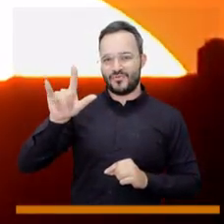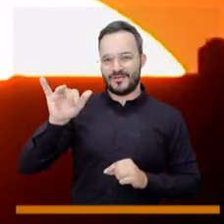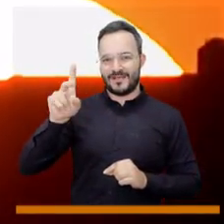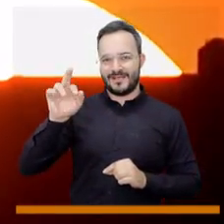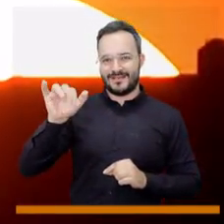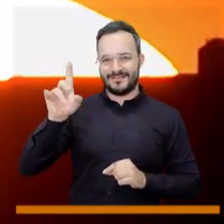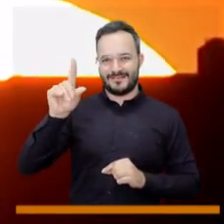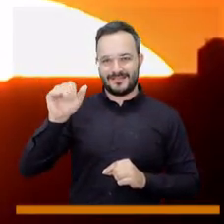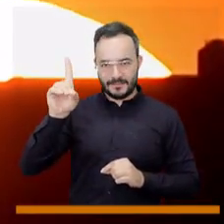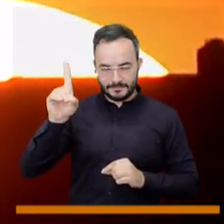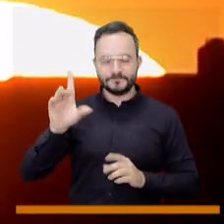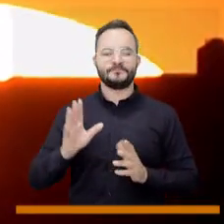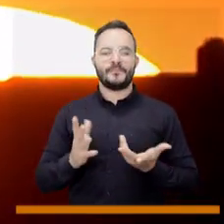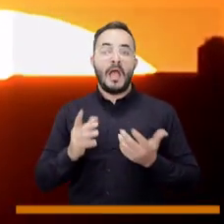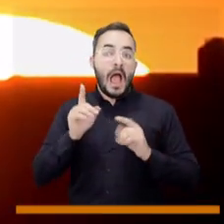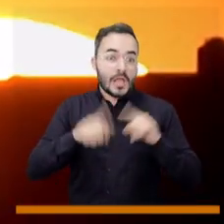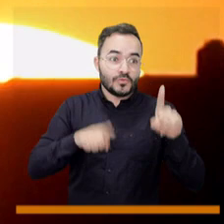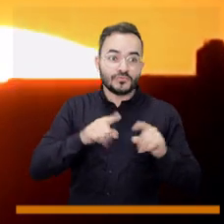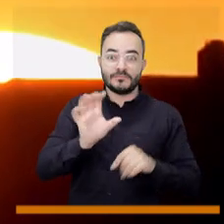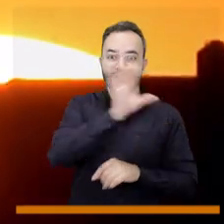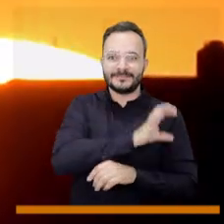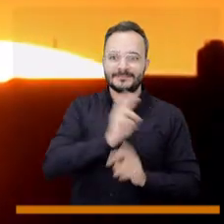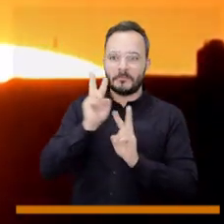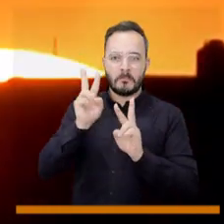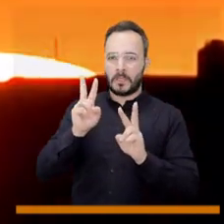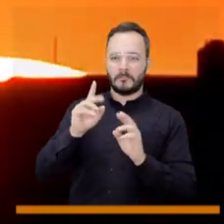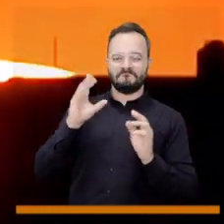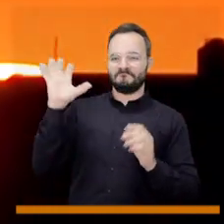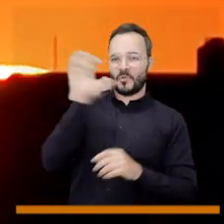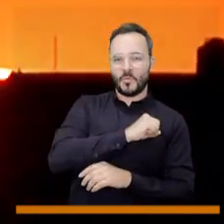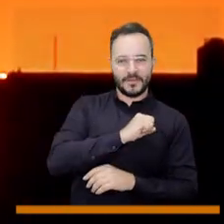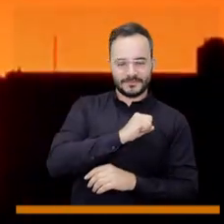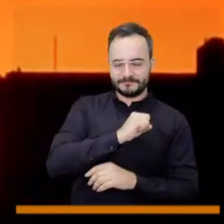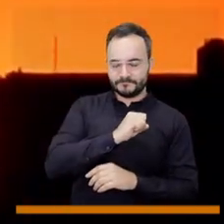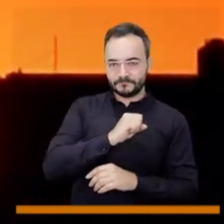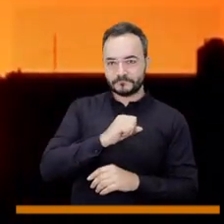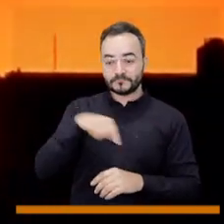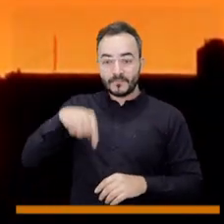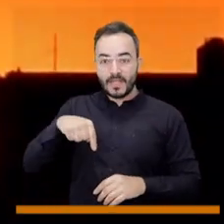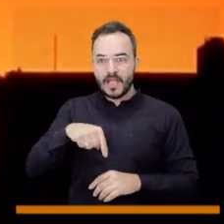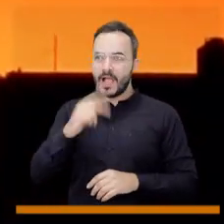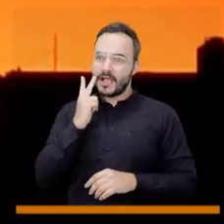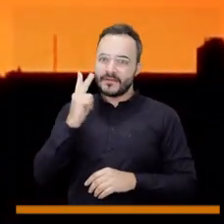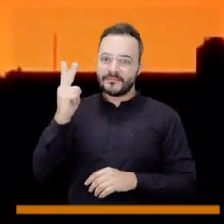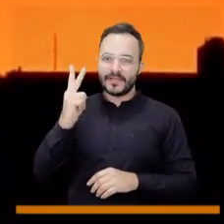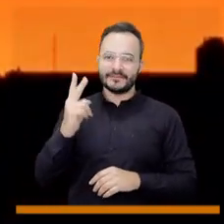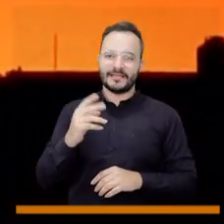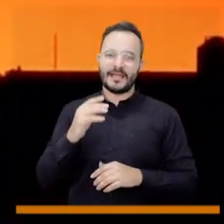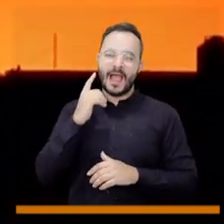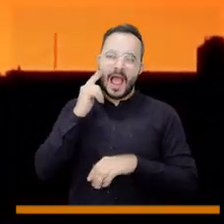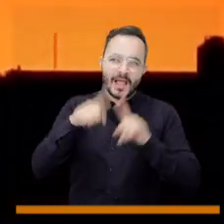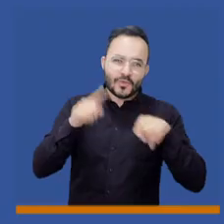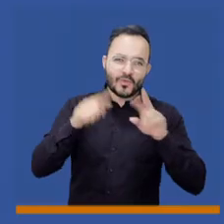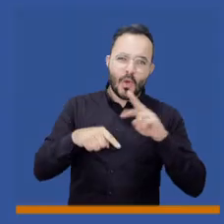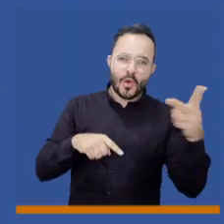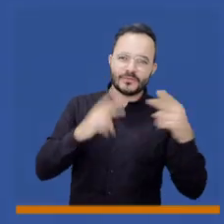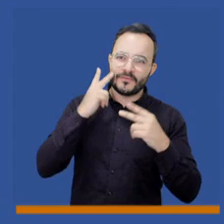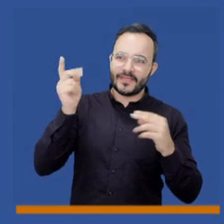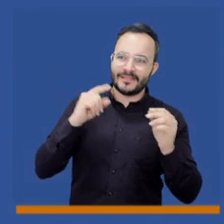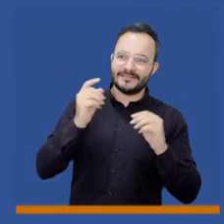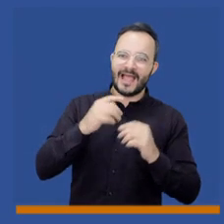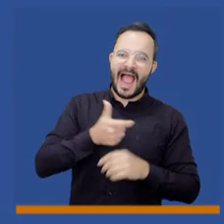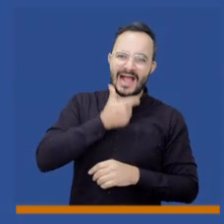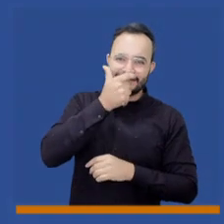Por ejemplo, en Medellín, ese anillo que decimos que se forma, en realidad no se va a ver como tal. Se va a ver como si fuera una galleta